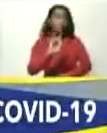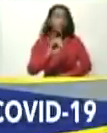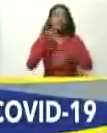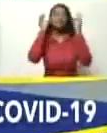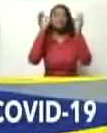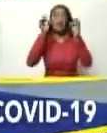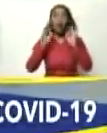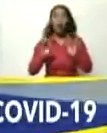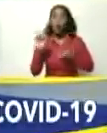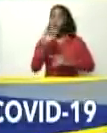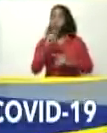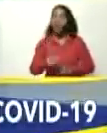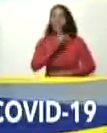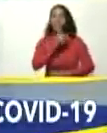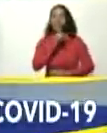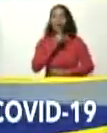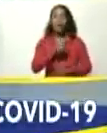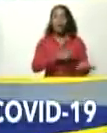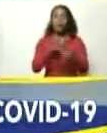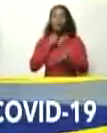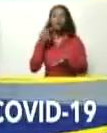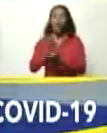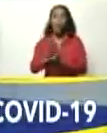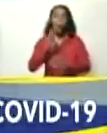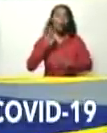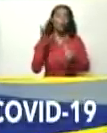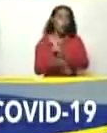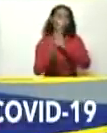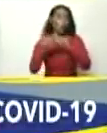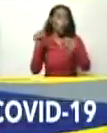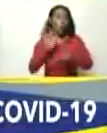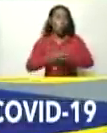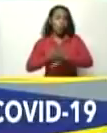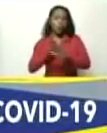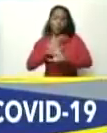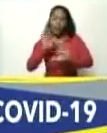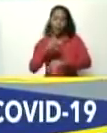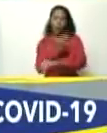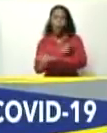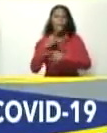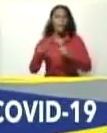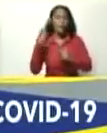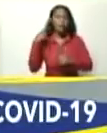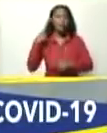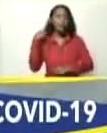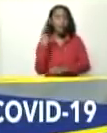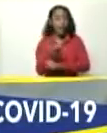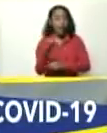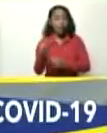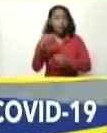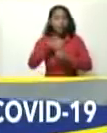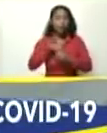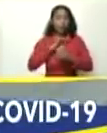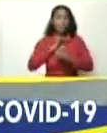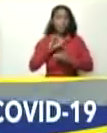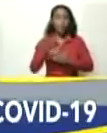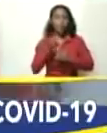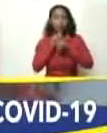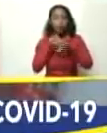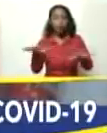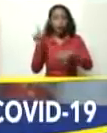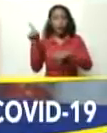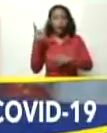Seguramente no lo va a complicar ni llevar a la muerte, y sobre todo porque está vacunado, pero tiene que aislarse para evitar la transmisión de